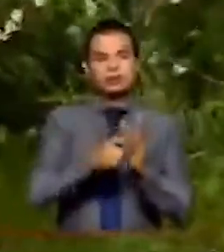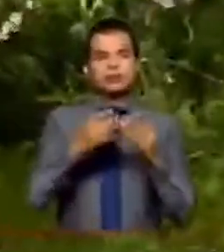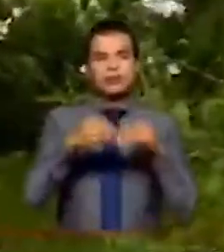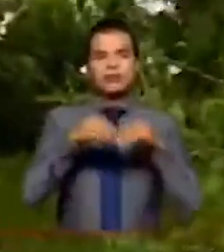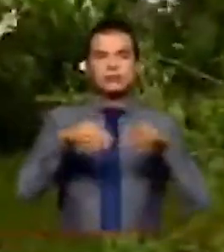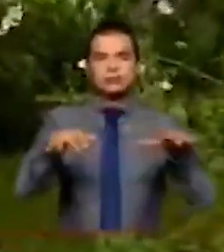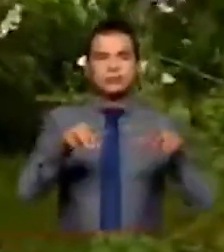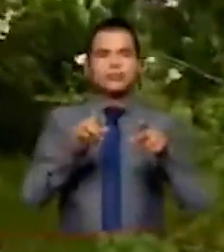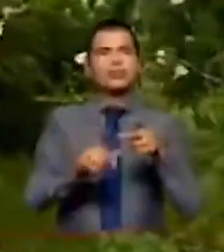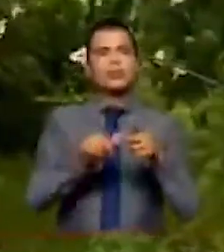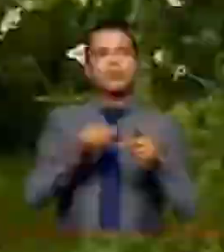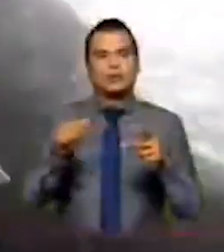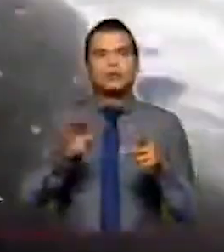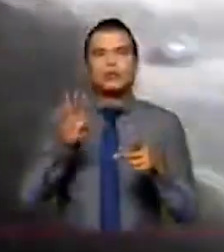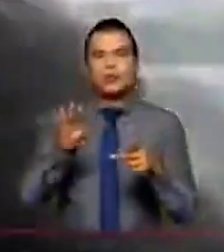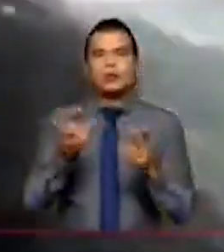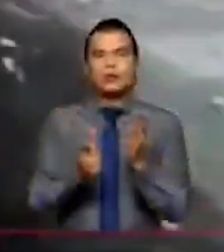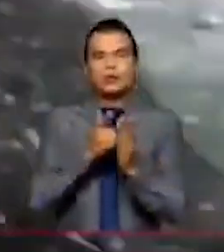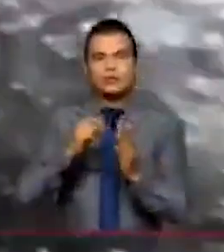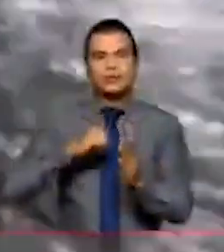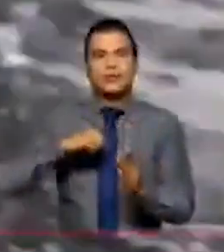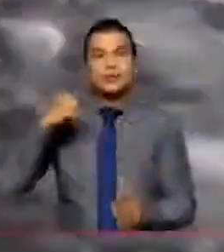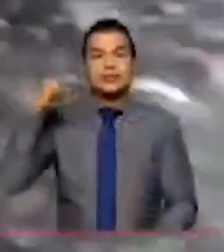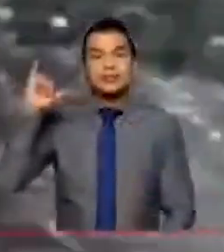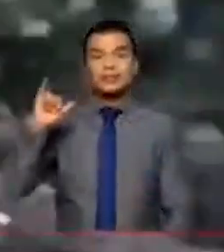son 4 libros con derechos de autor.